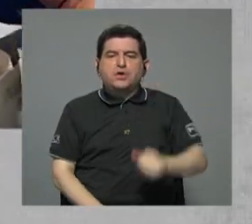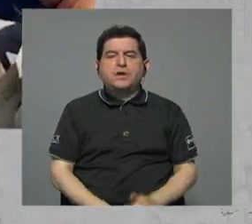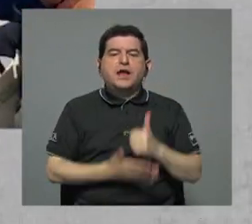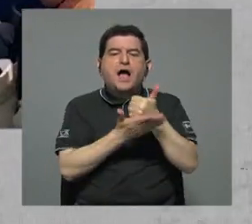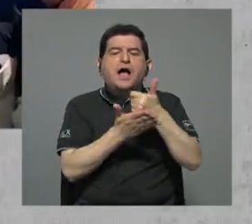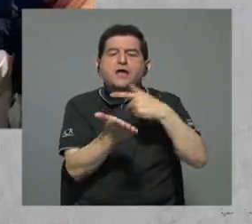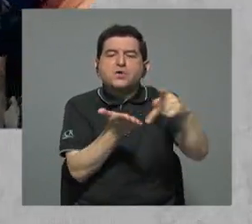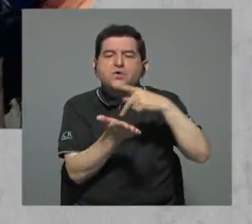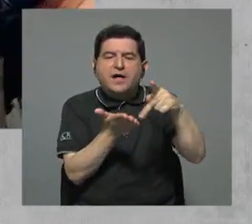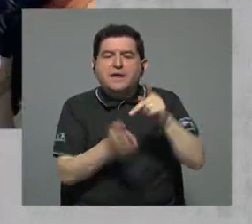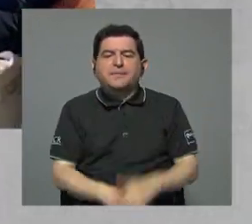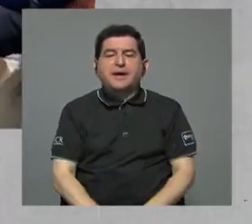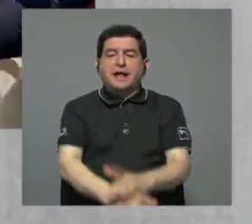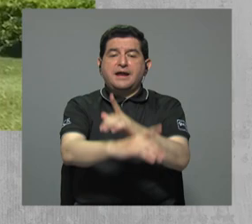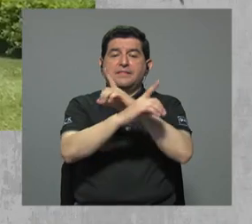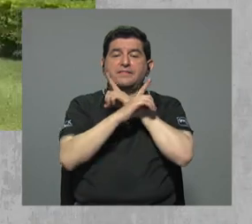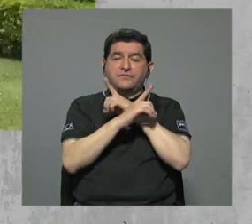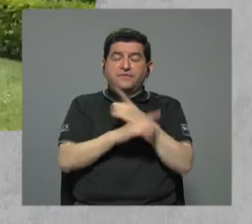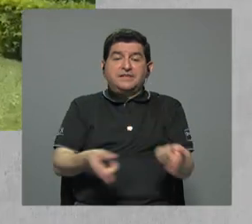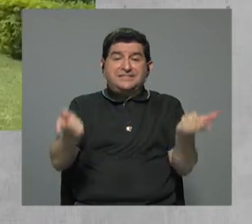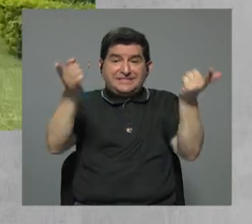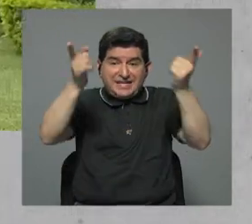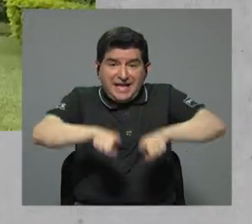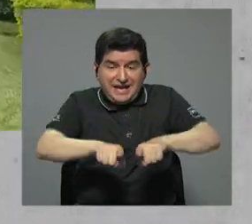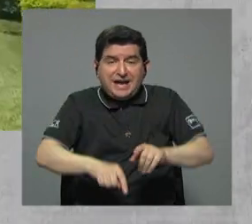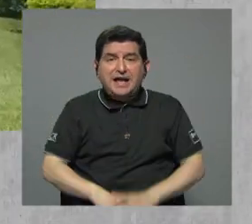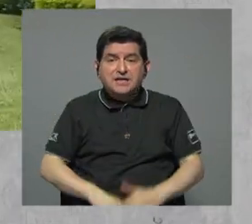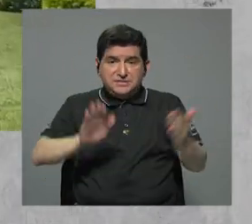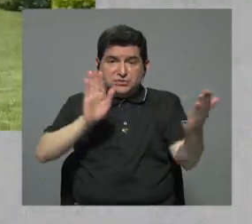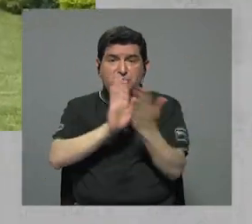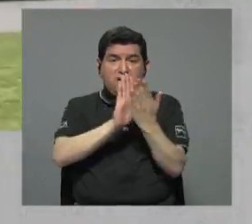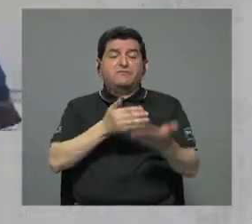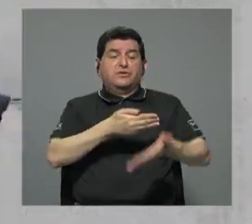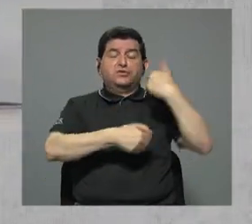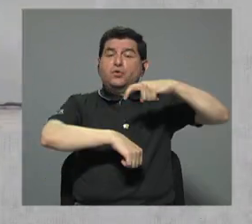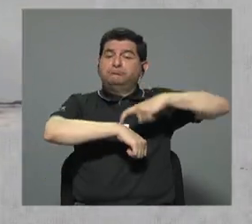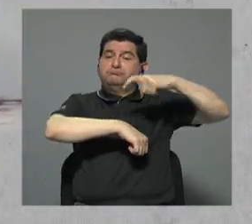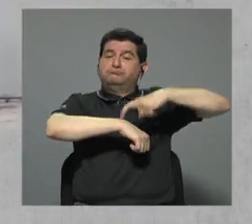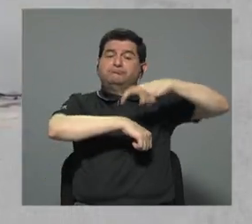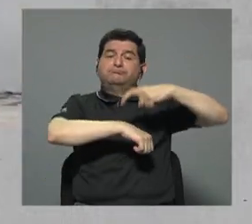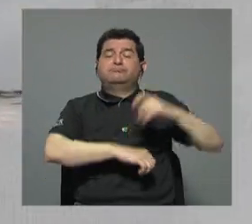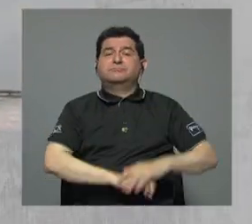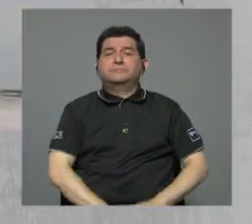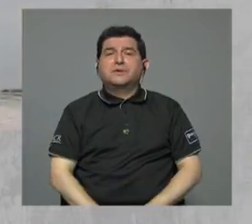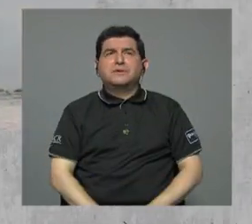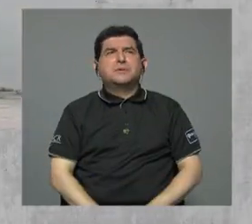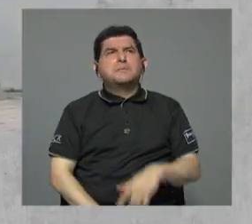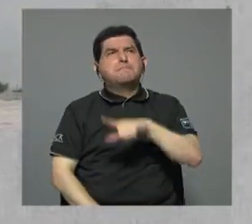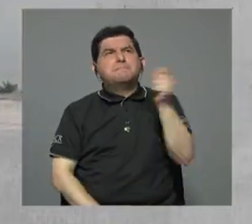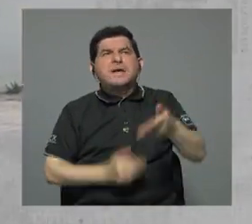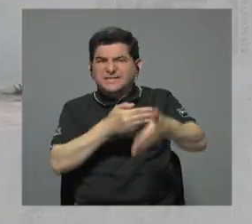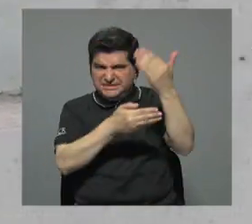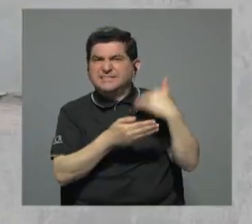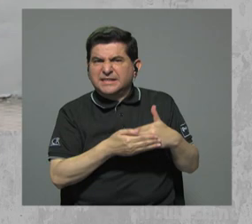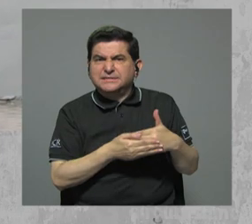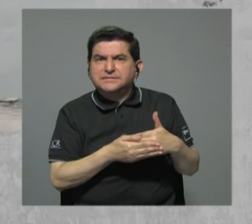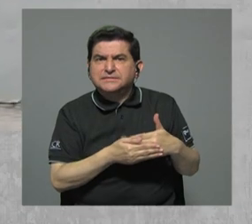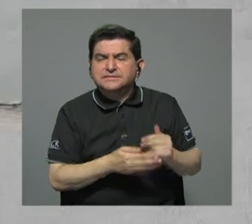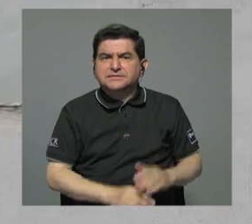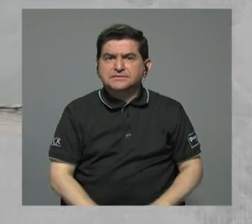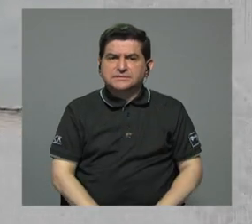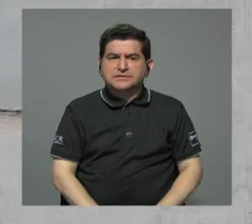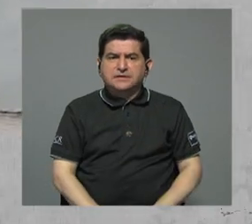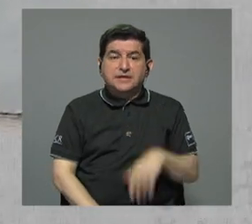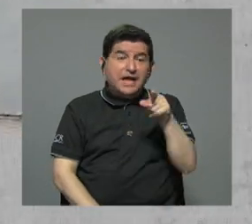ayudarle a pagar una defensa en un caso que enfrentó hace algún tiempo en hace unos meses y